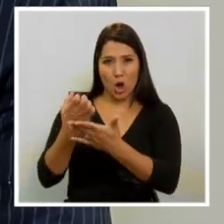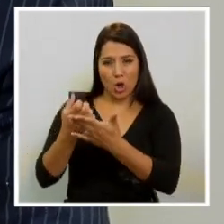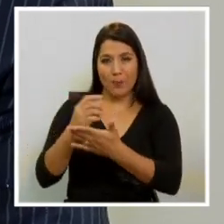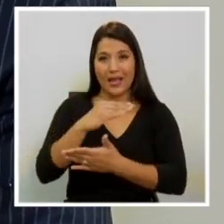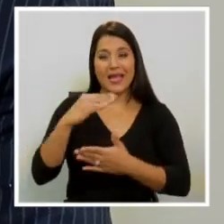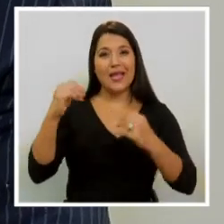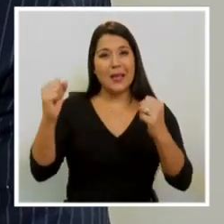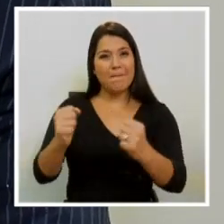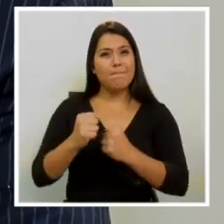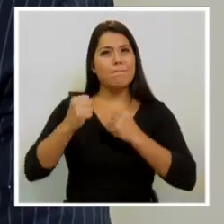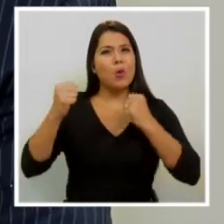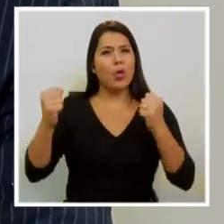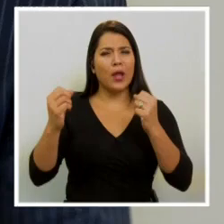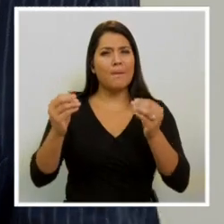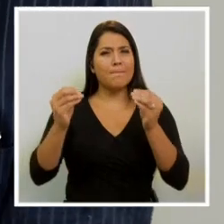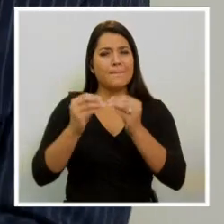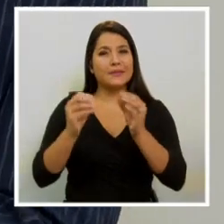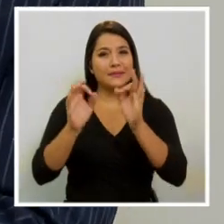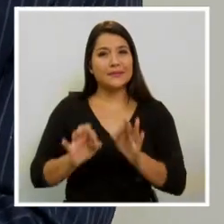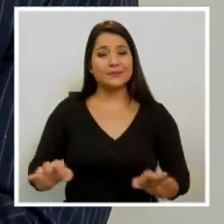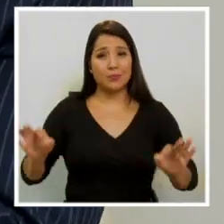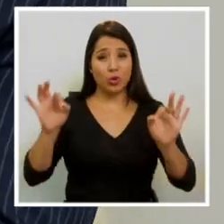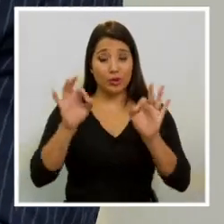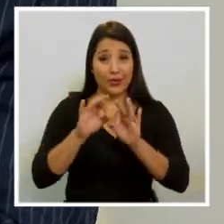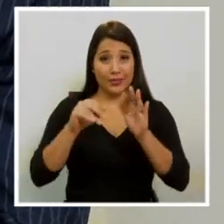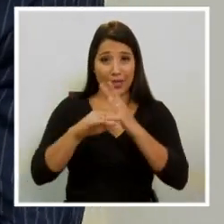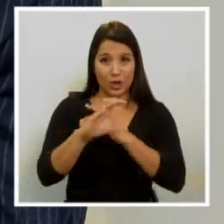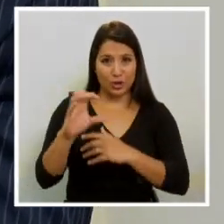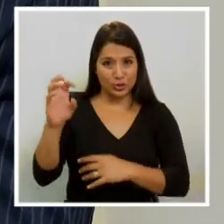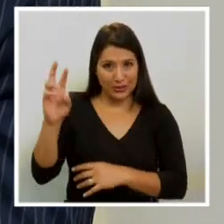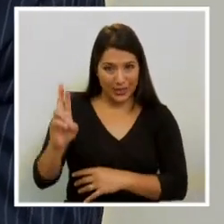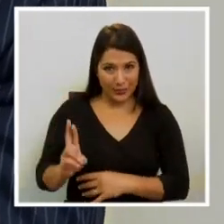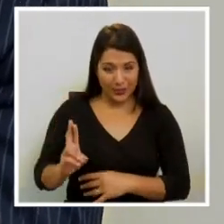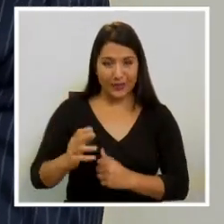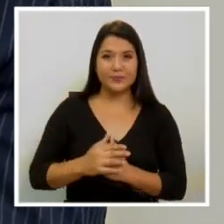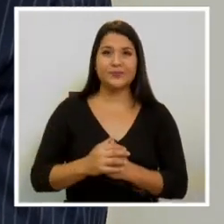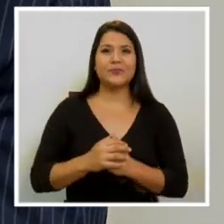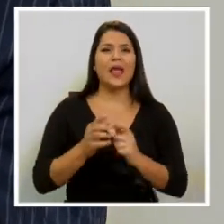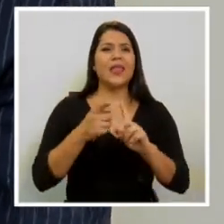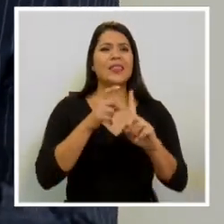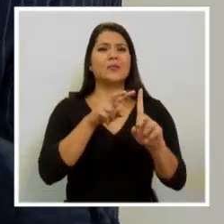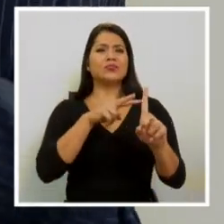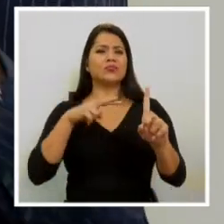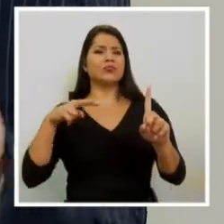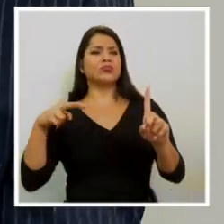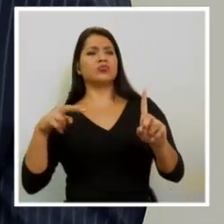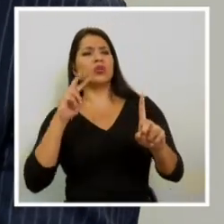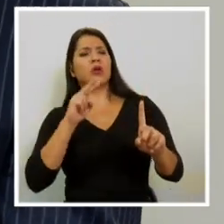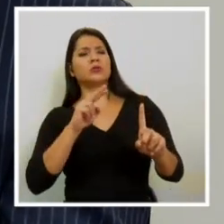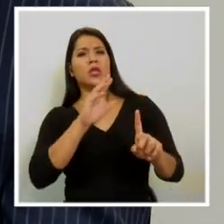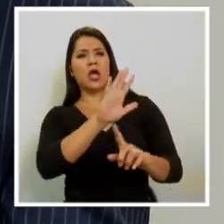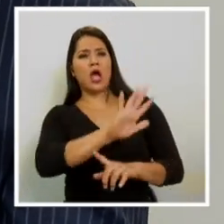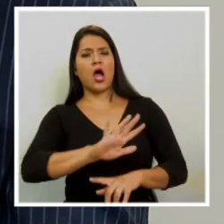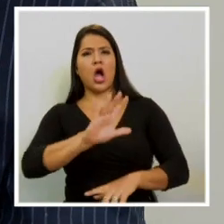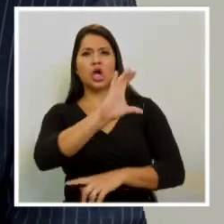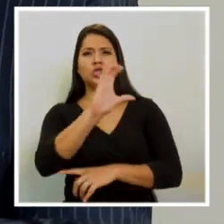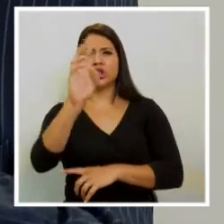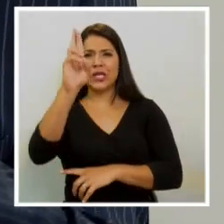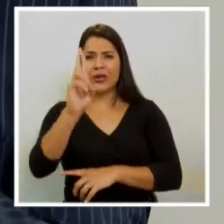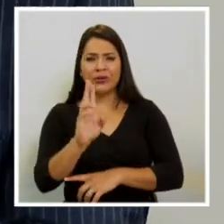poder más consolidados del país. En una visión de lo que ha sido Costa Rica, un Estado